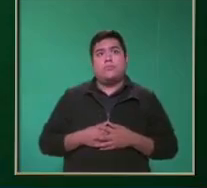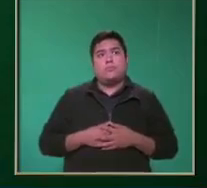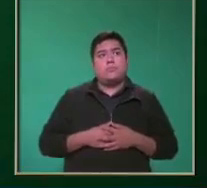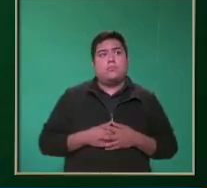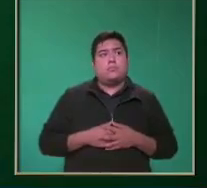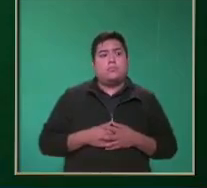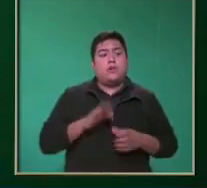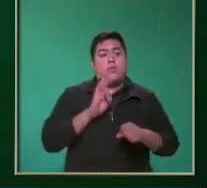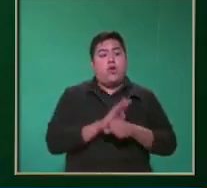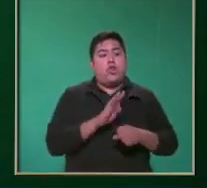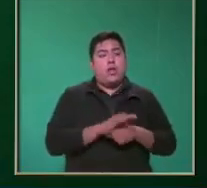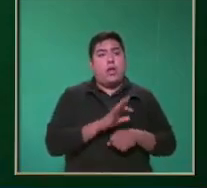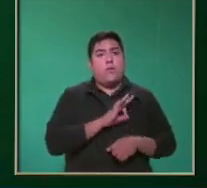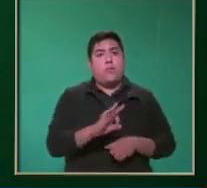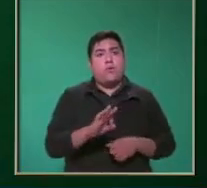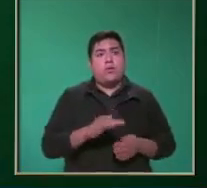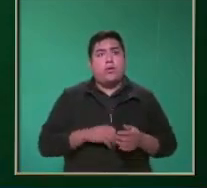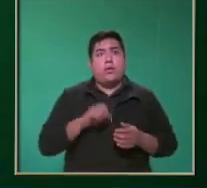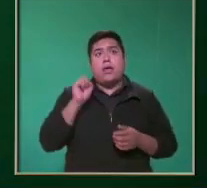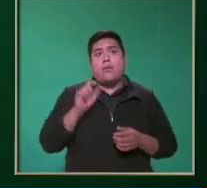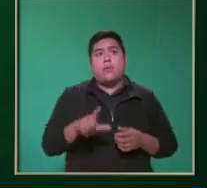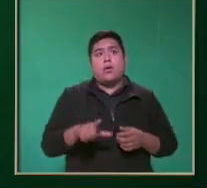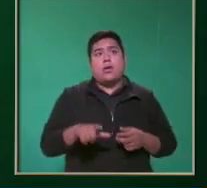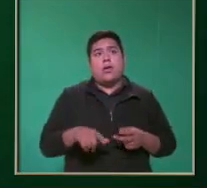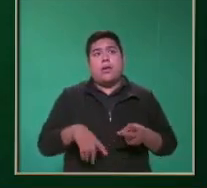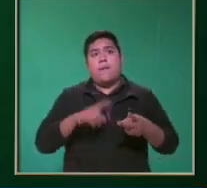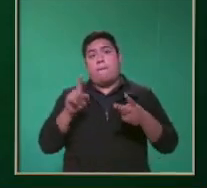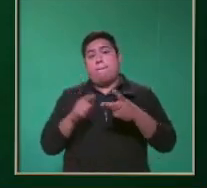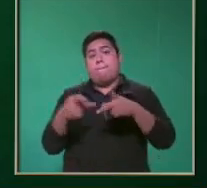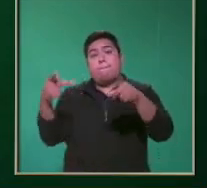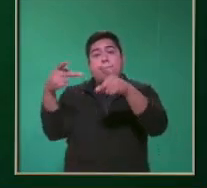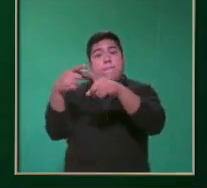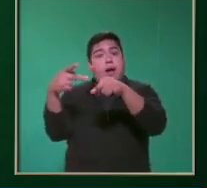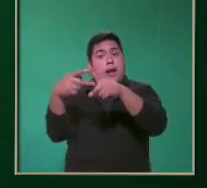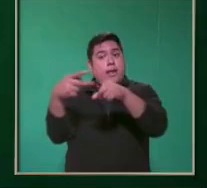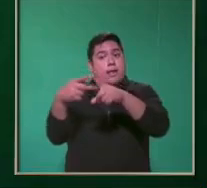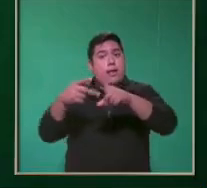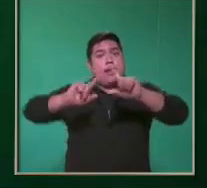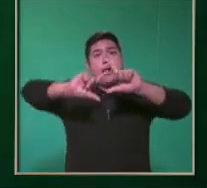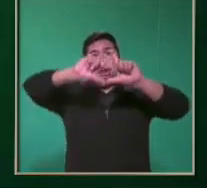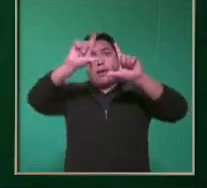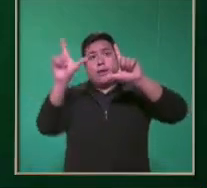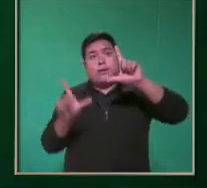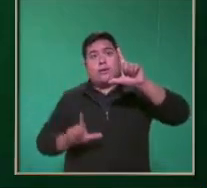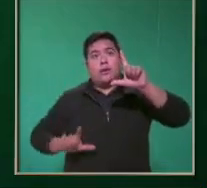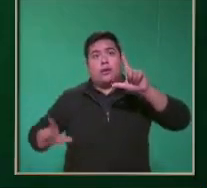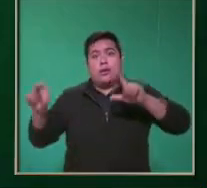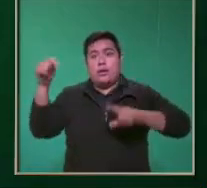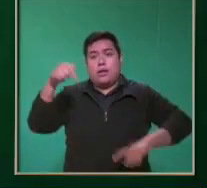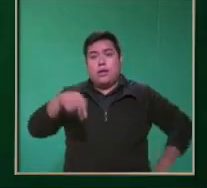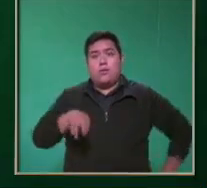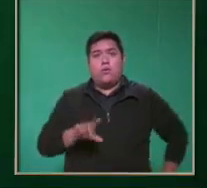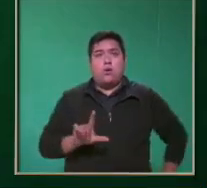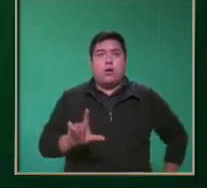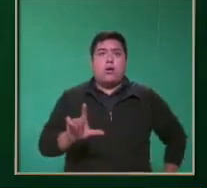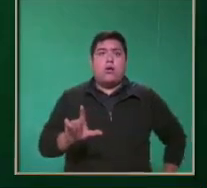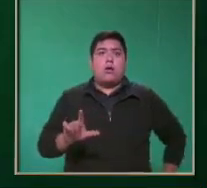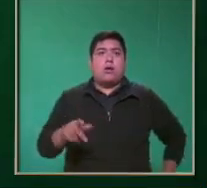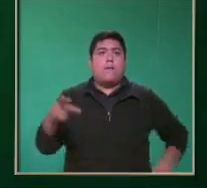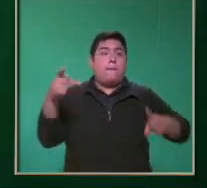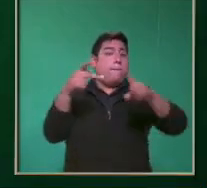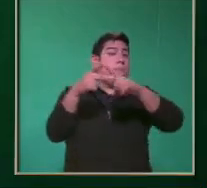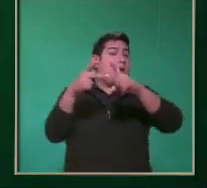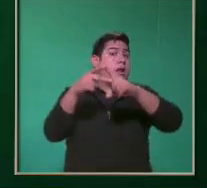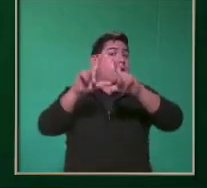podamos protegerla. Tenemos también parques nacionales. Aquí en Nuevo León tienes el Parque Nacional Cumbres